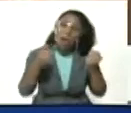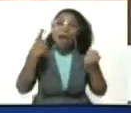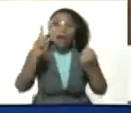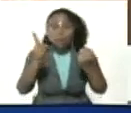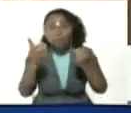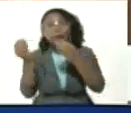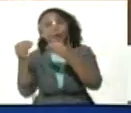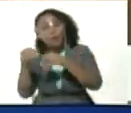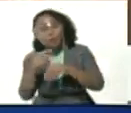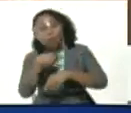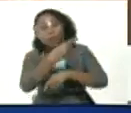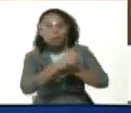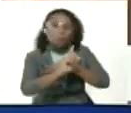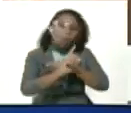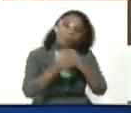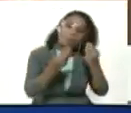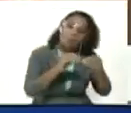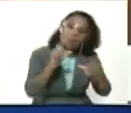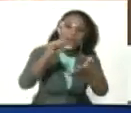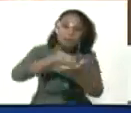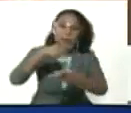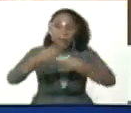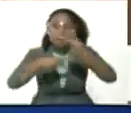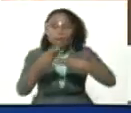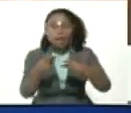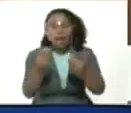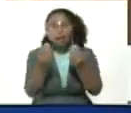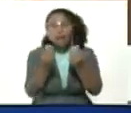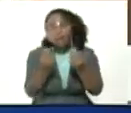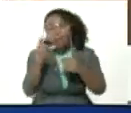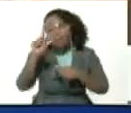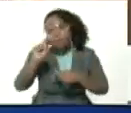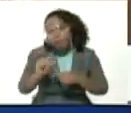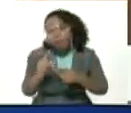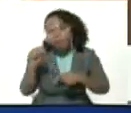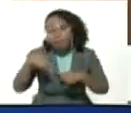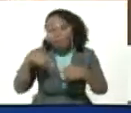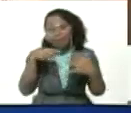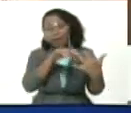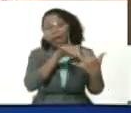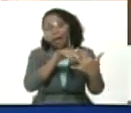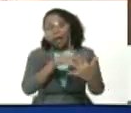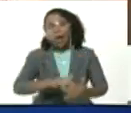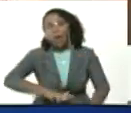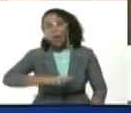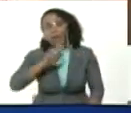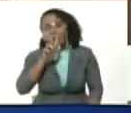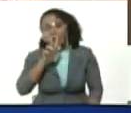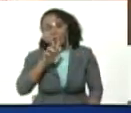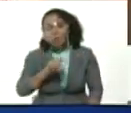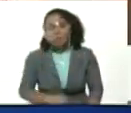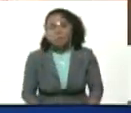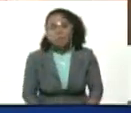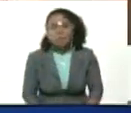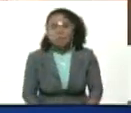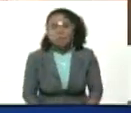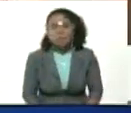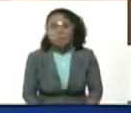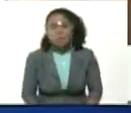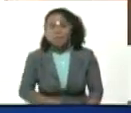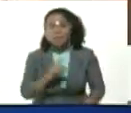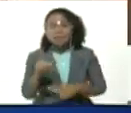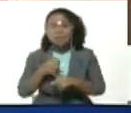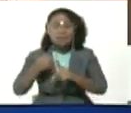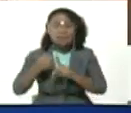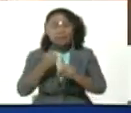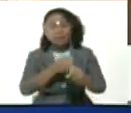de acuerdo. El centro de la política económica en medio de esta guerra criminal, de este asedio